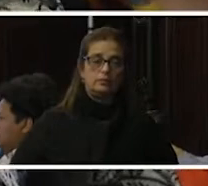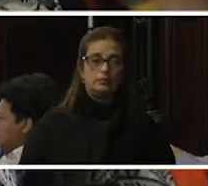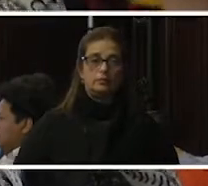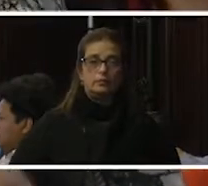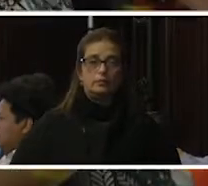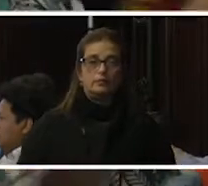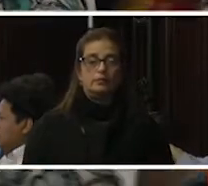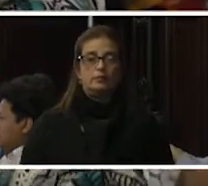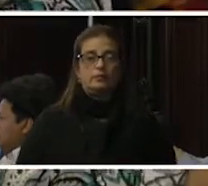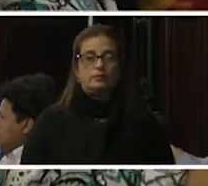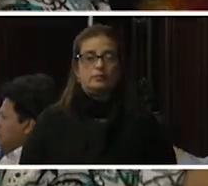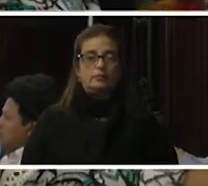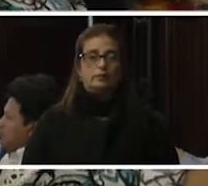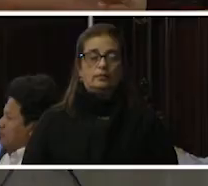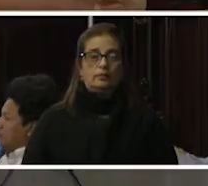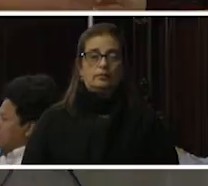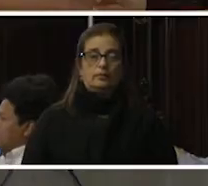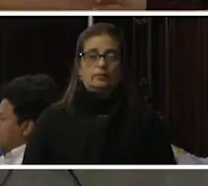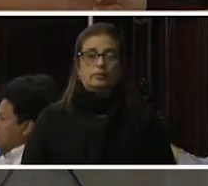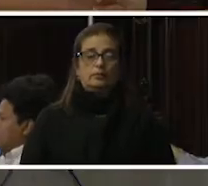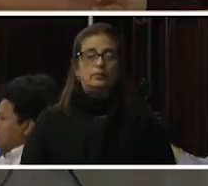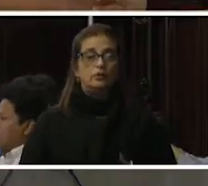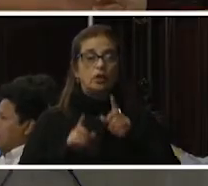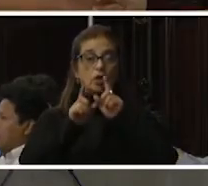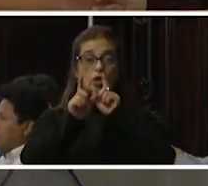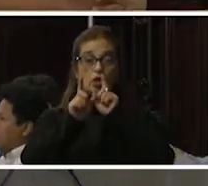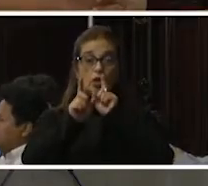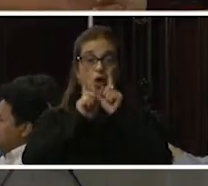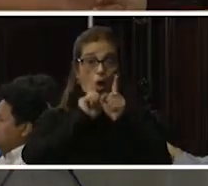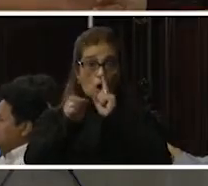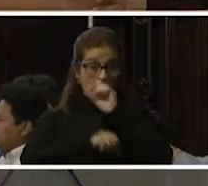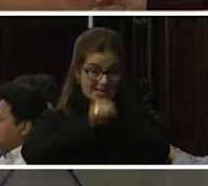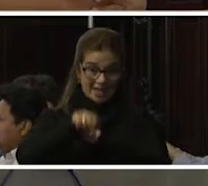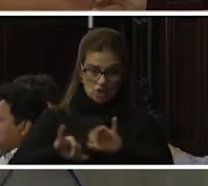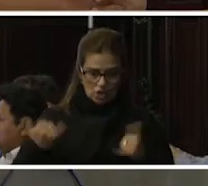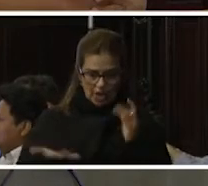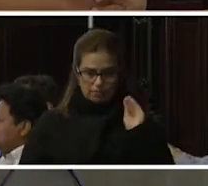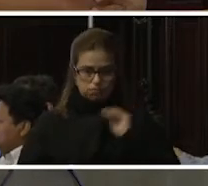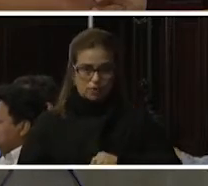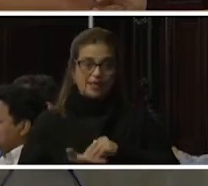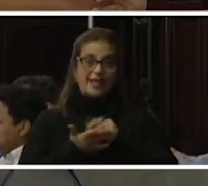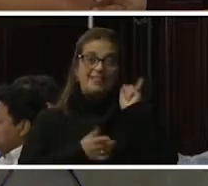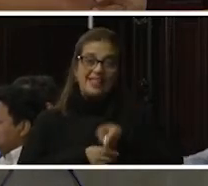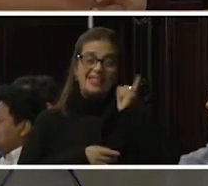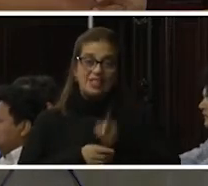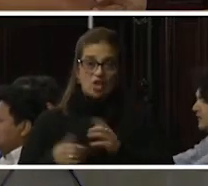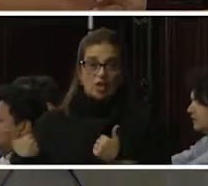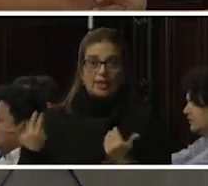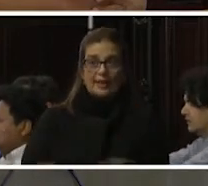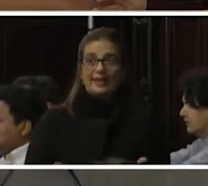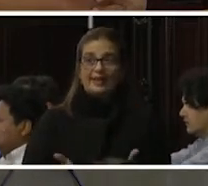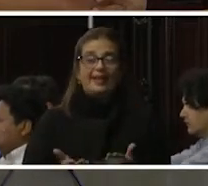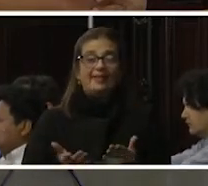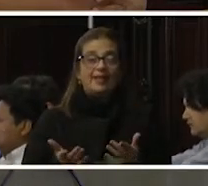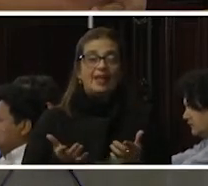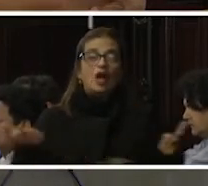Waponi Baneki. A los 11 años de implementación de las medidas cautelares otorga por la